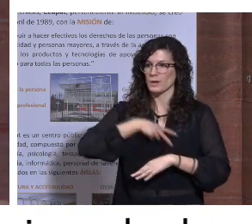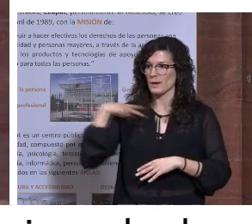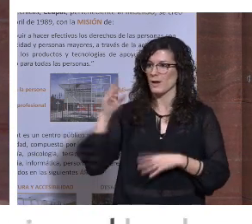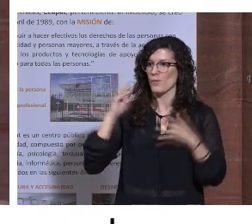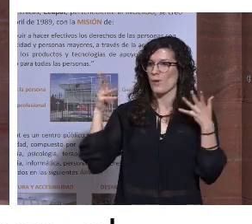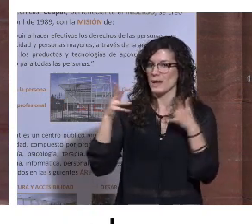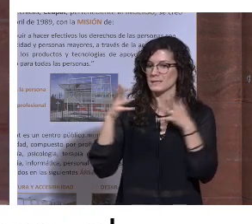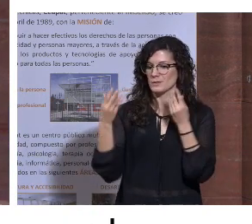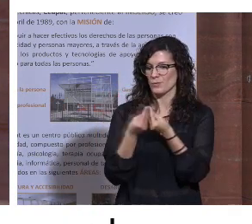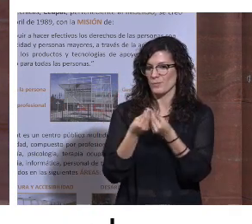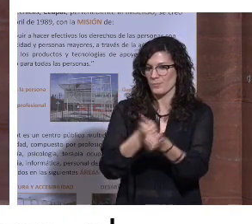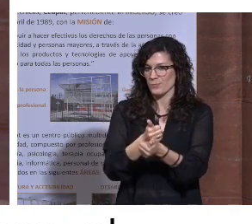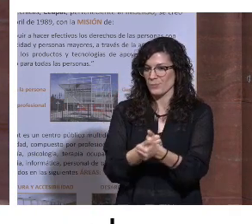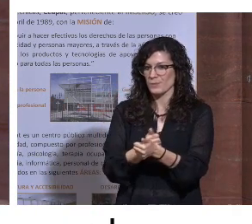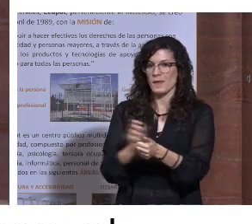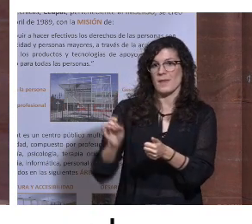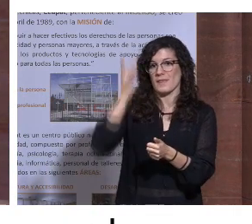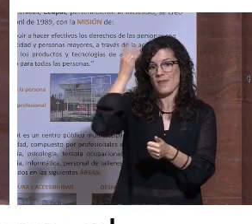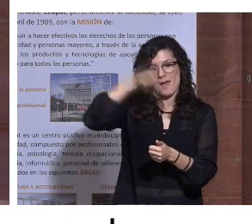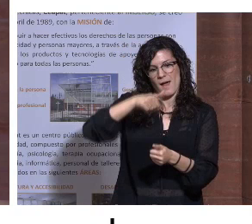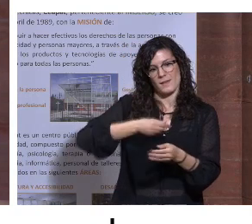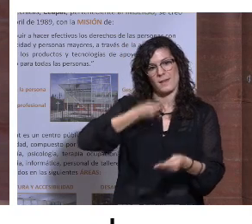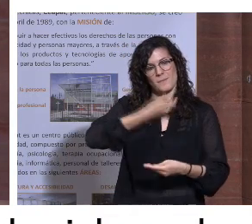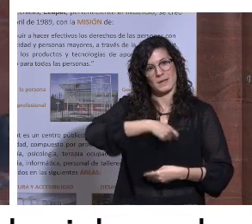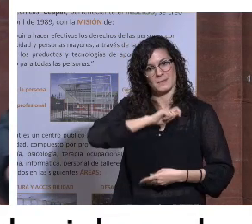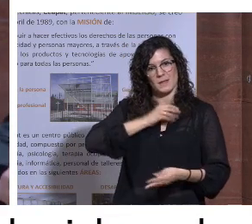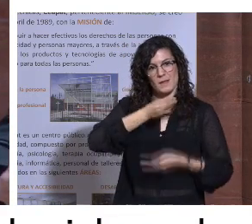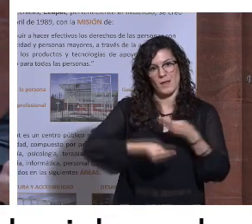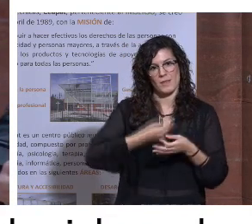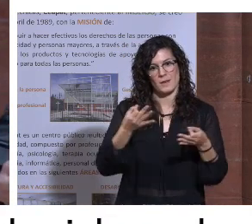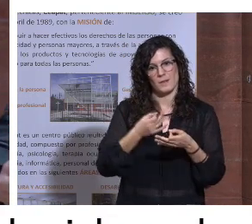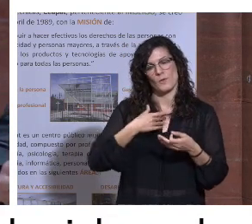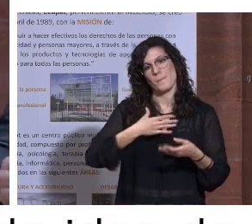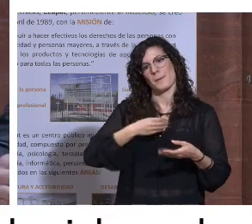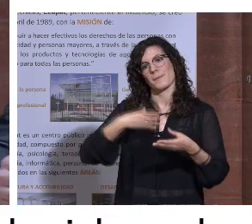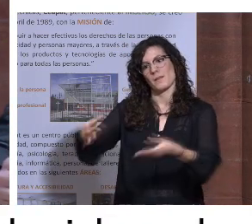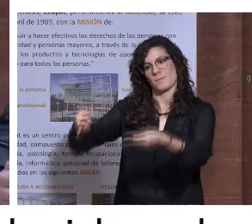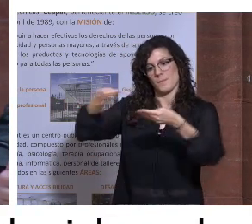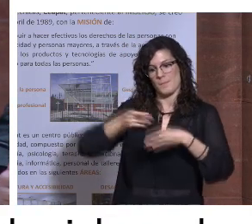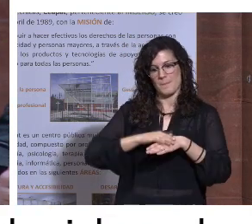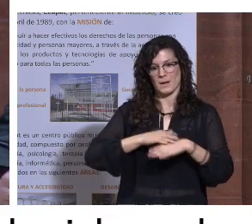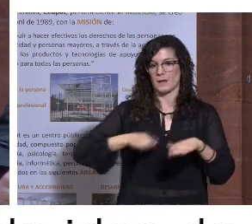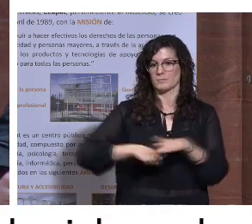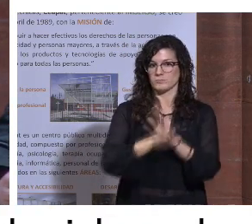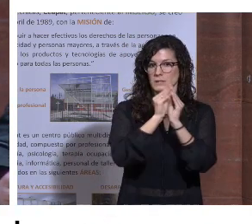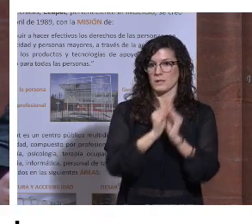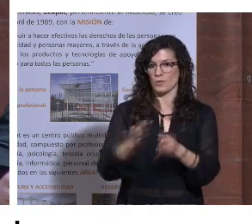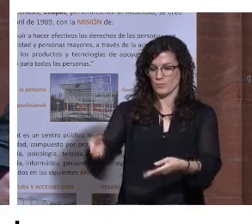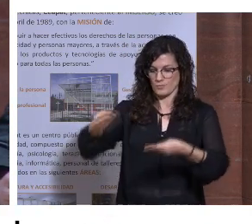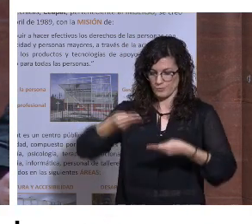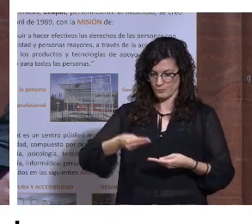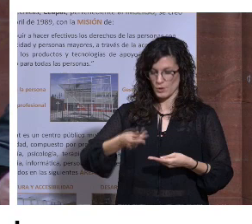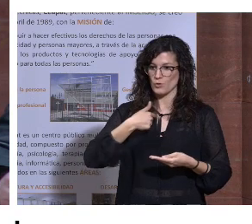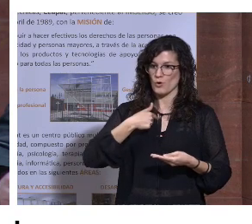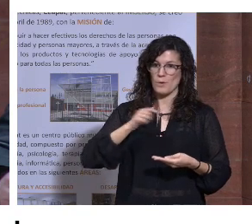asesores de idea de hacer en España, y me dijeron, toma, para que lo desarrolles, pues lo primero